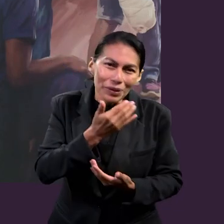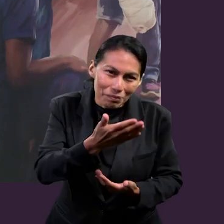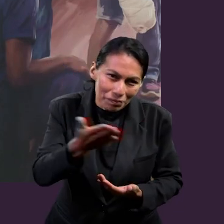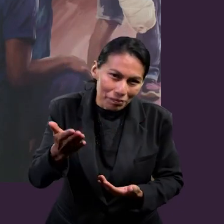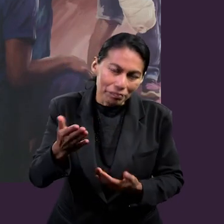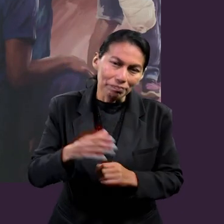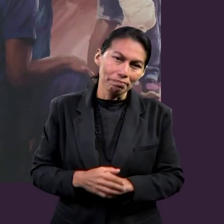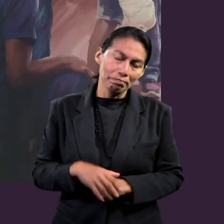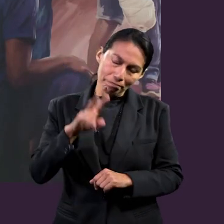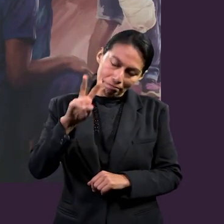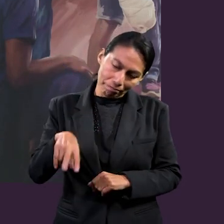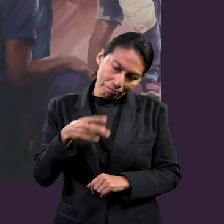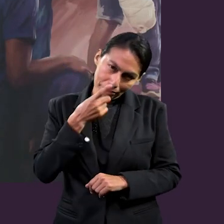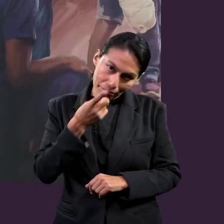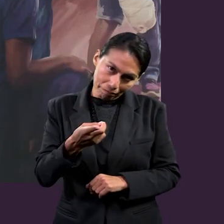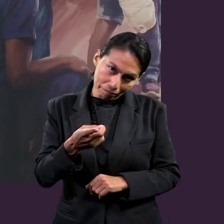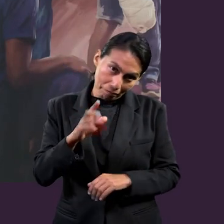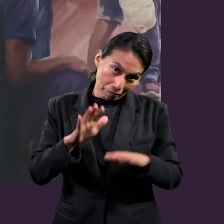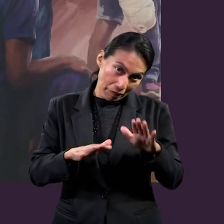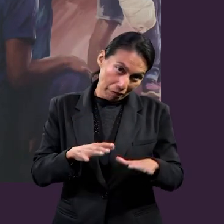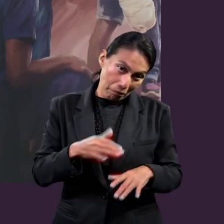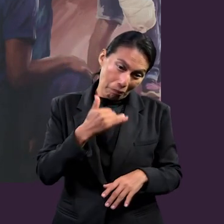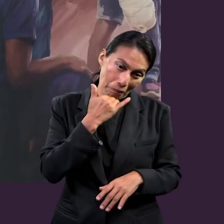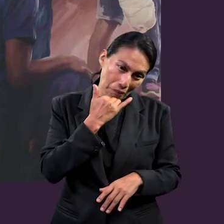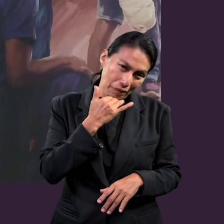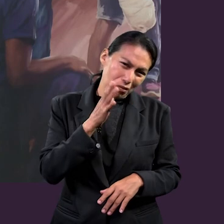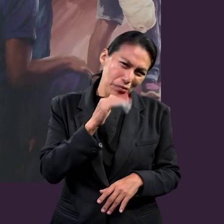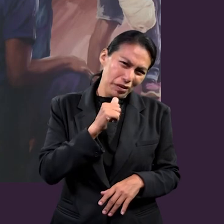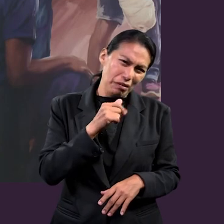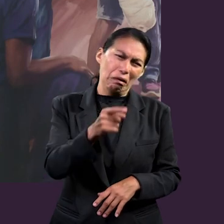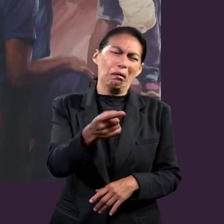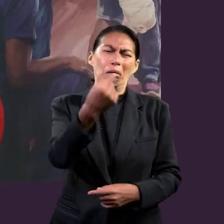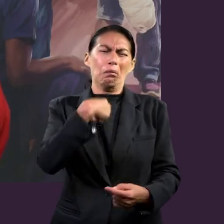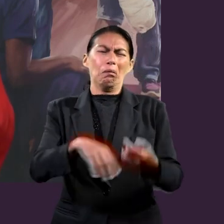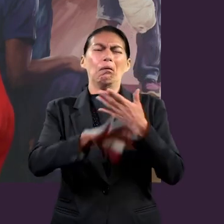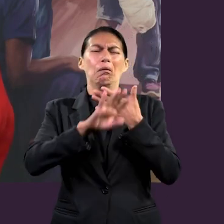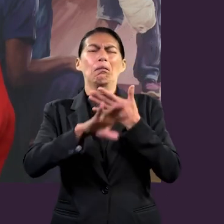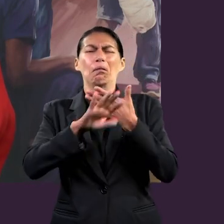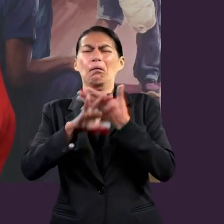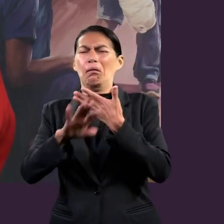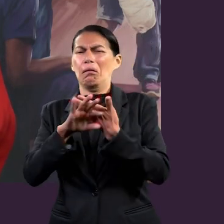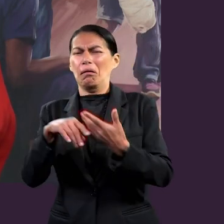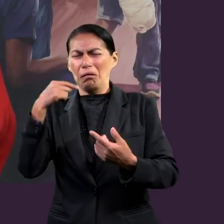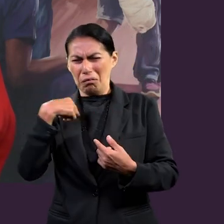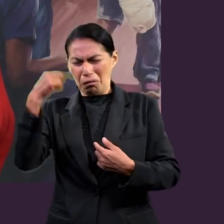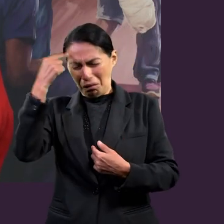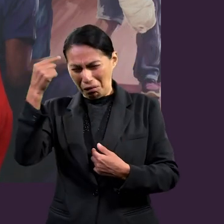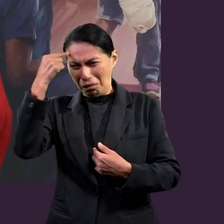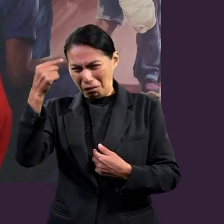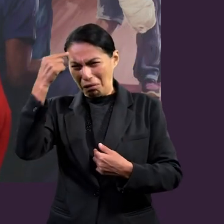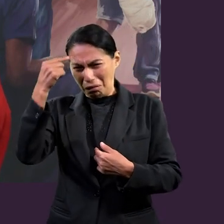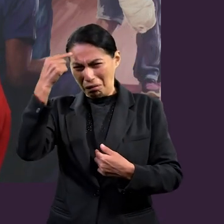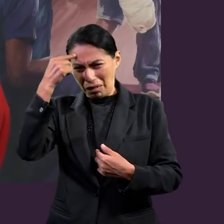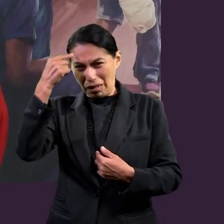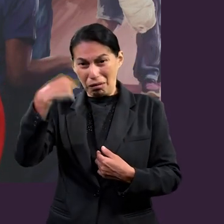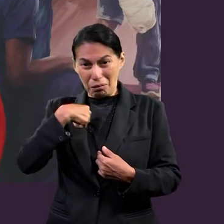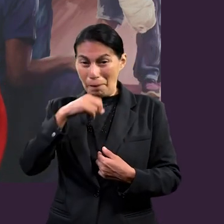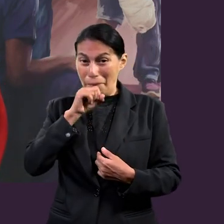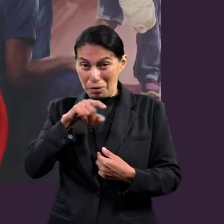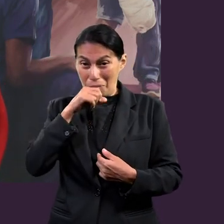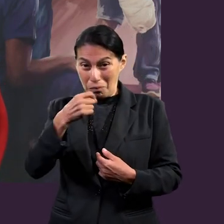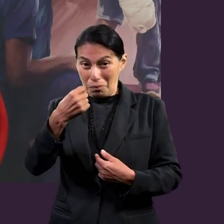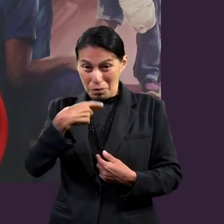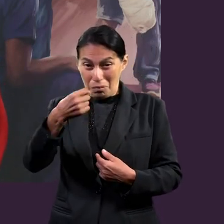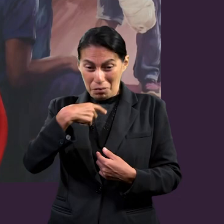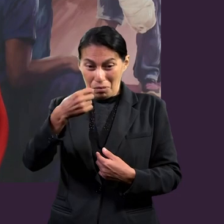Y también vuelvo a decir, a veces no nos gusta perdonar. Ay, que me hizo tanto daño. O quítense de todo eso, porque al final el que se está